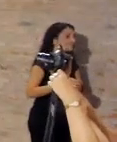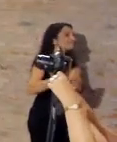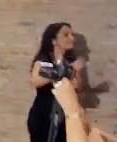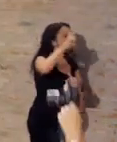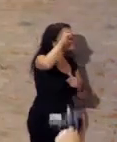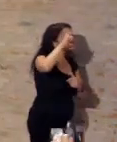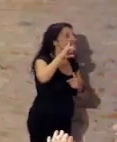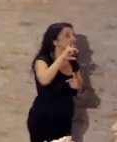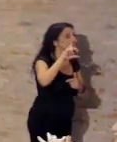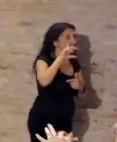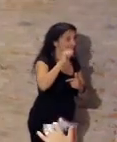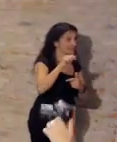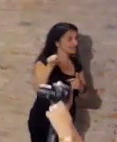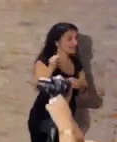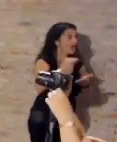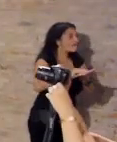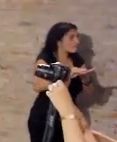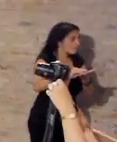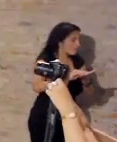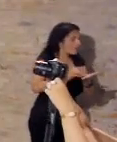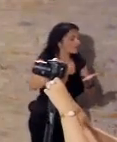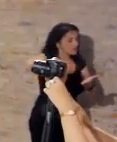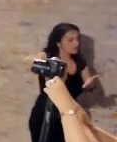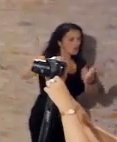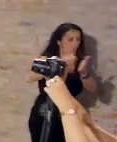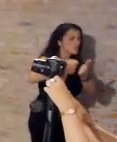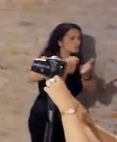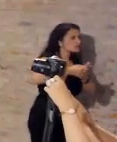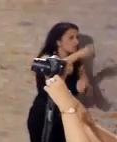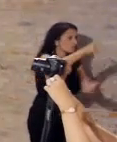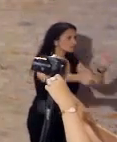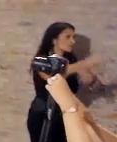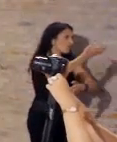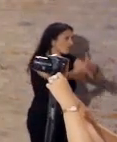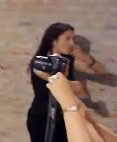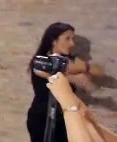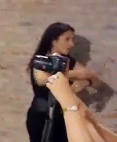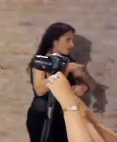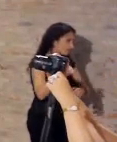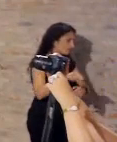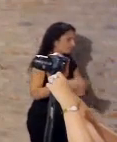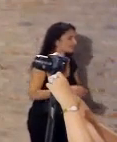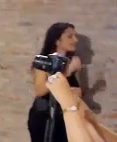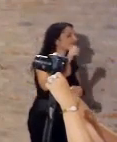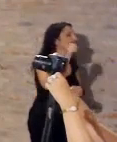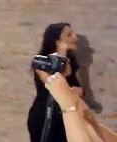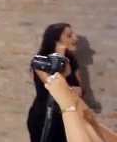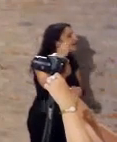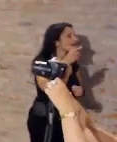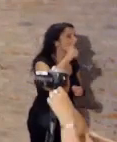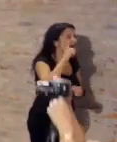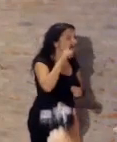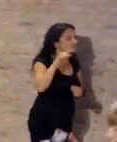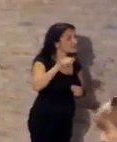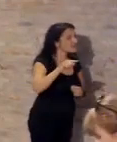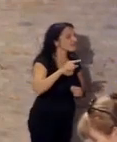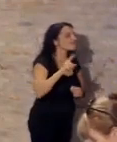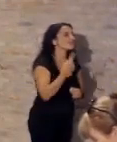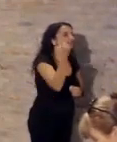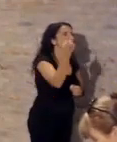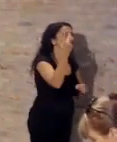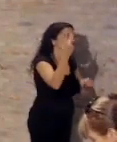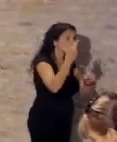Cecilia rul es abogada y militante por los derechos de las personas con discapacidad Gabi Bruno es subdirectora de